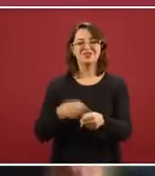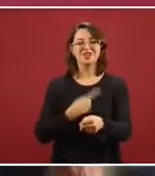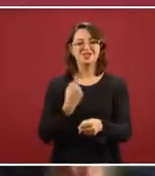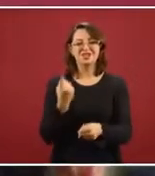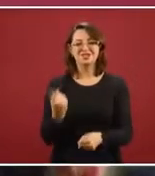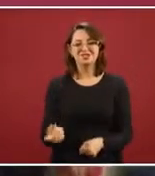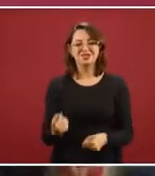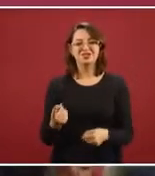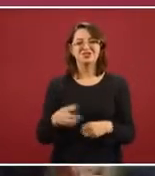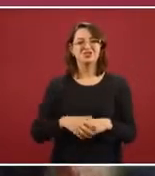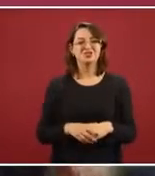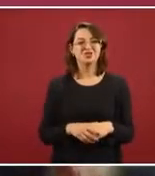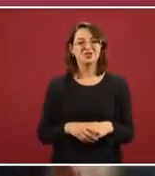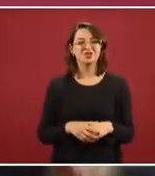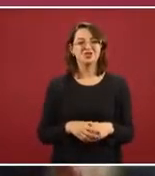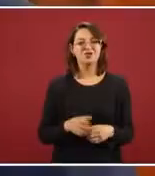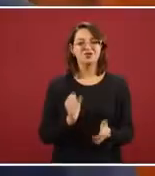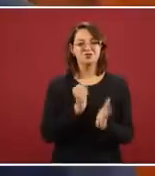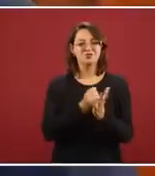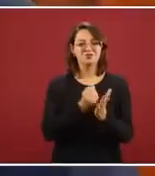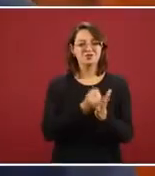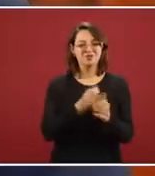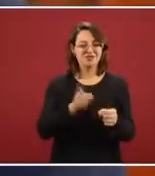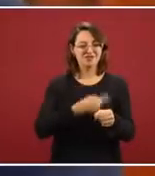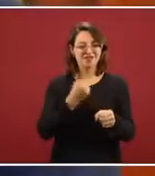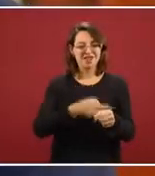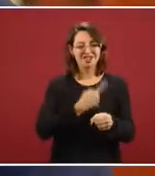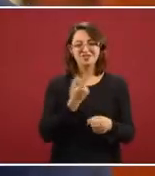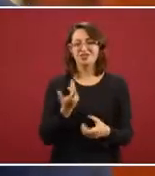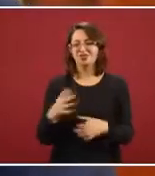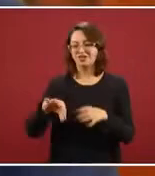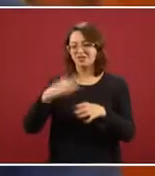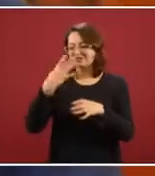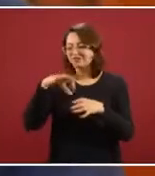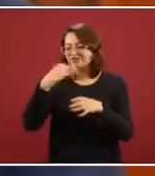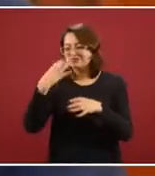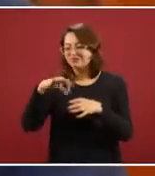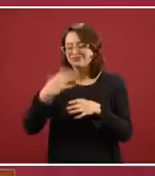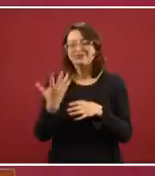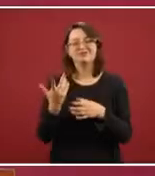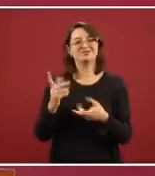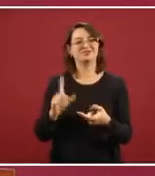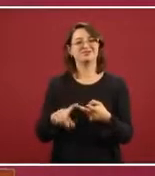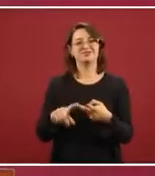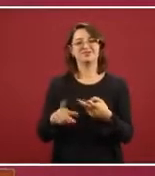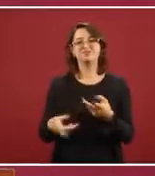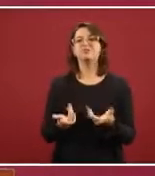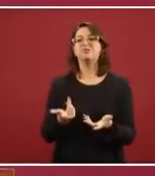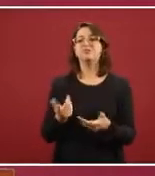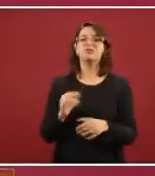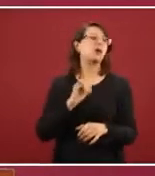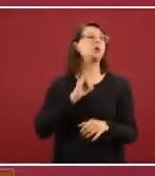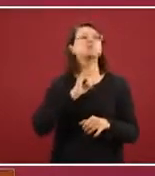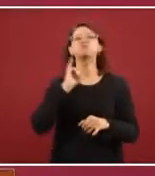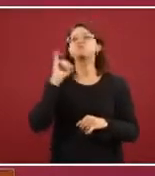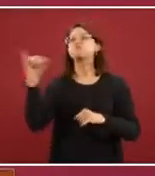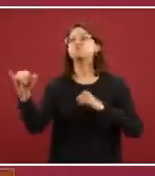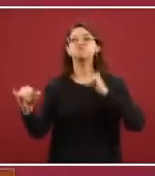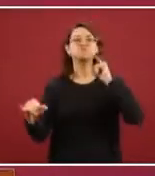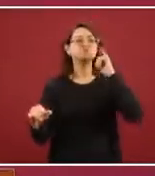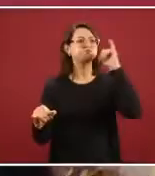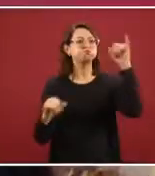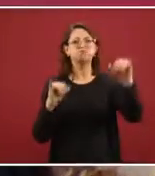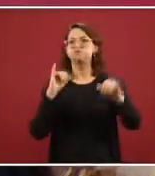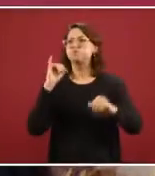las bolsitas de alimentos industriales llegan a